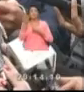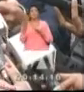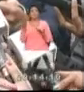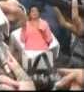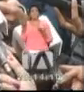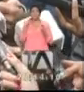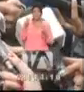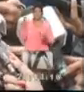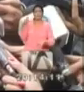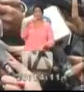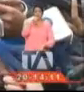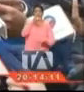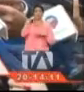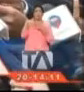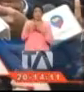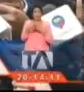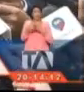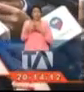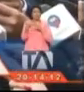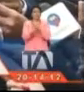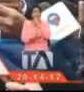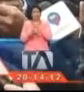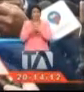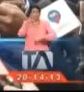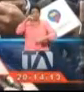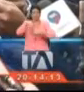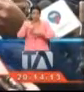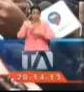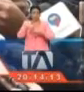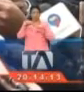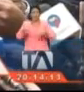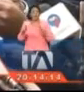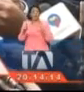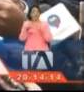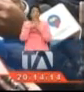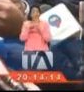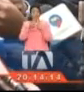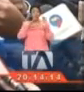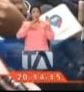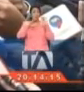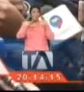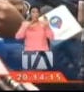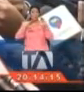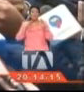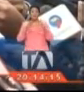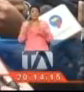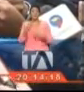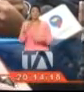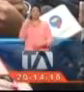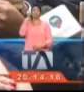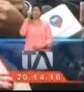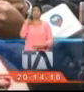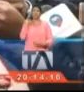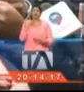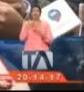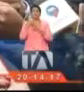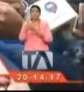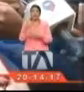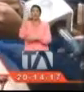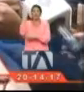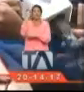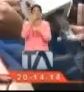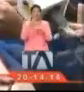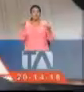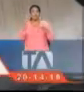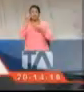Es evidente para todos los que vivimos dentro del país que efectivamente esa ley orgánica de comunicación no garantiza de manera adecuada los derechos a la libertad de